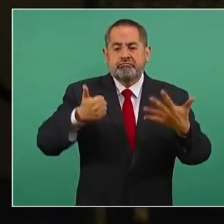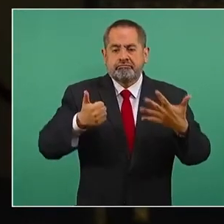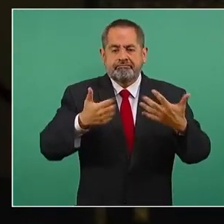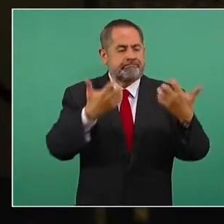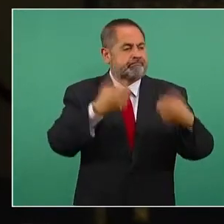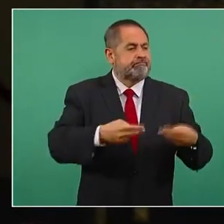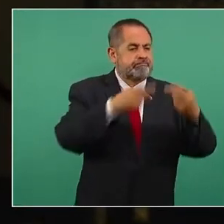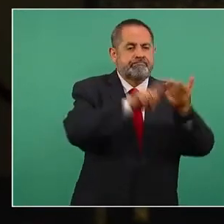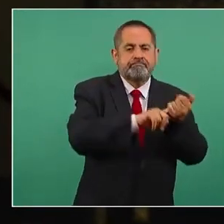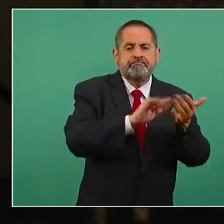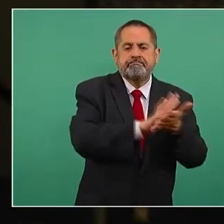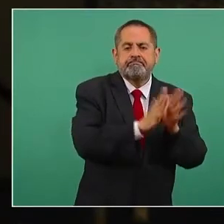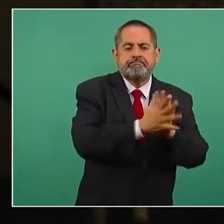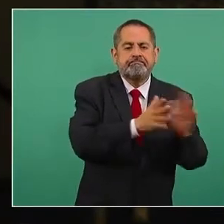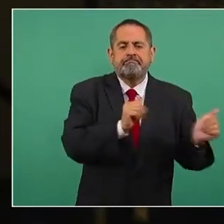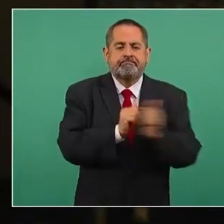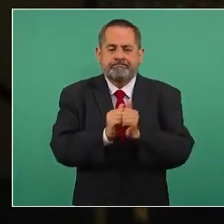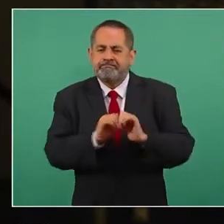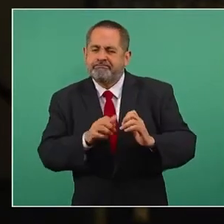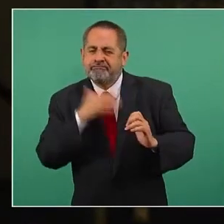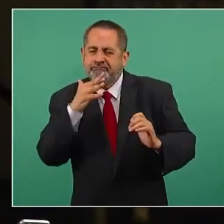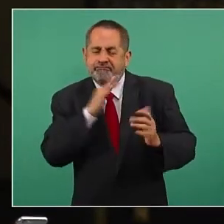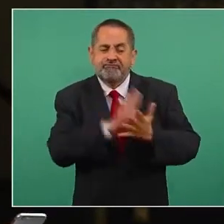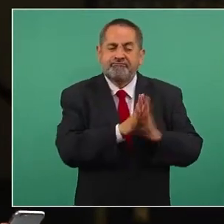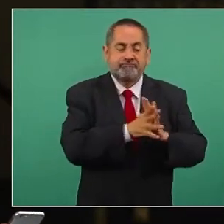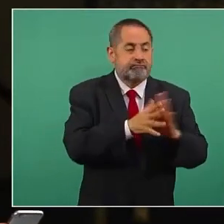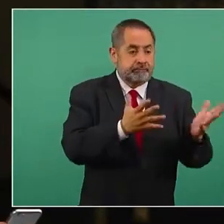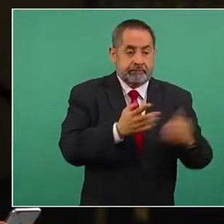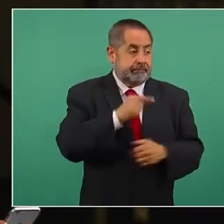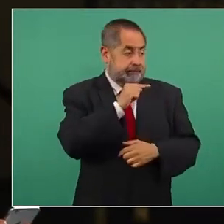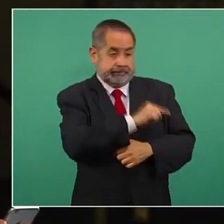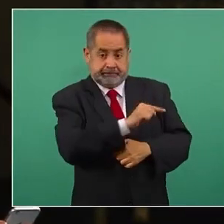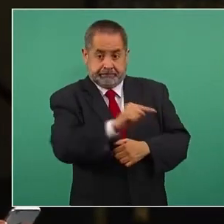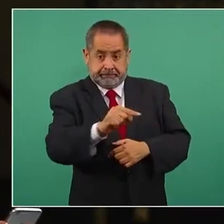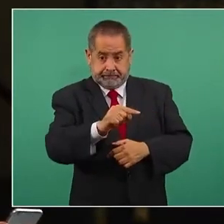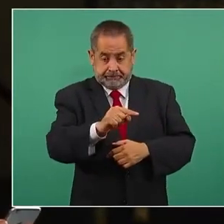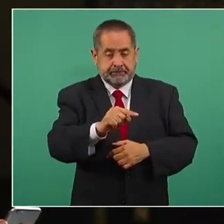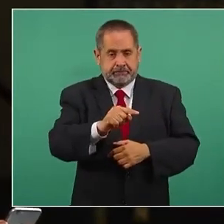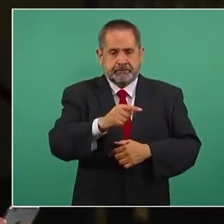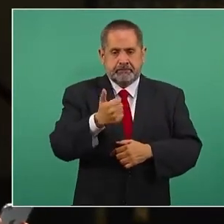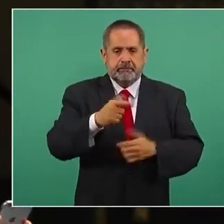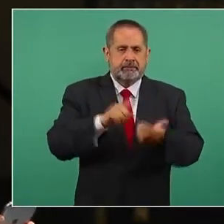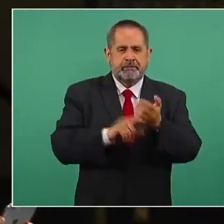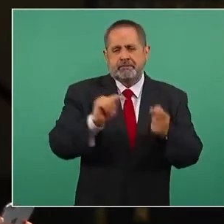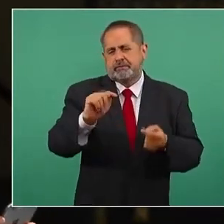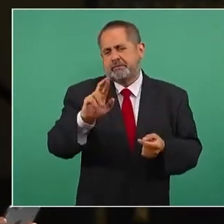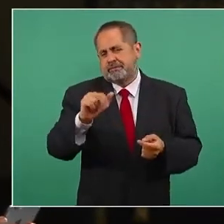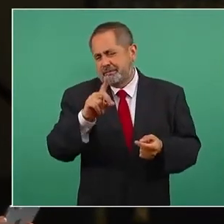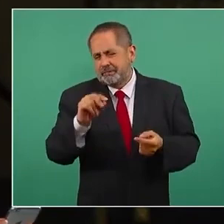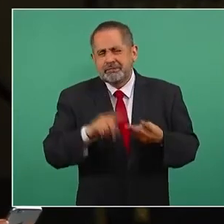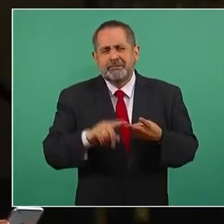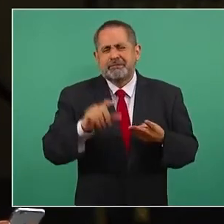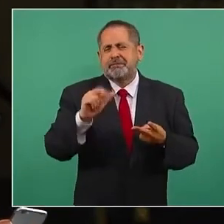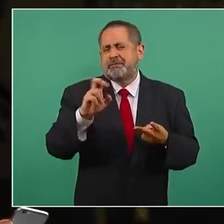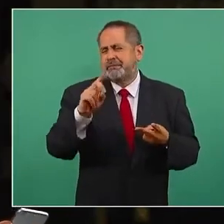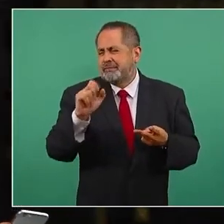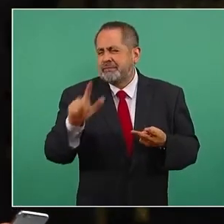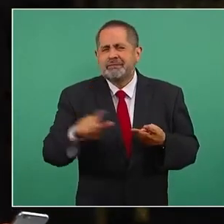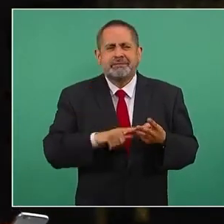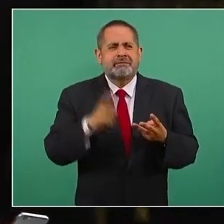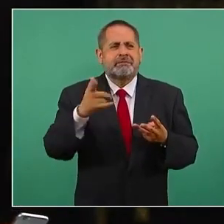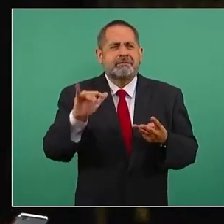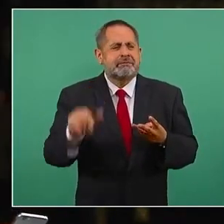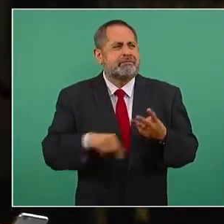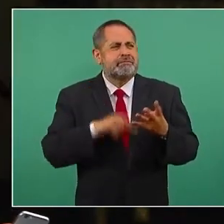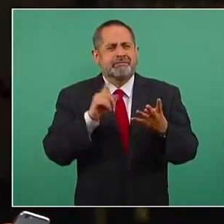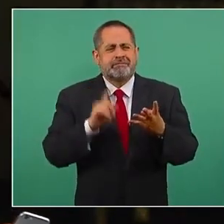eran cómplices en su gobierno, y estas empresas, entre las que están Tradeco, GIA, Arendal,